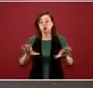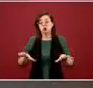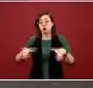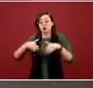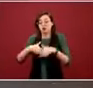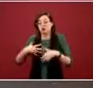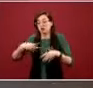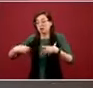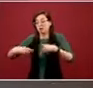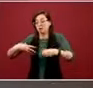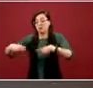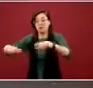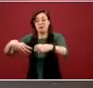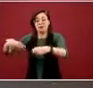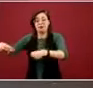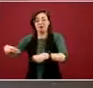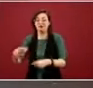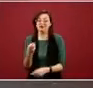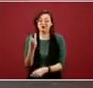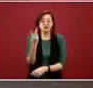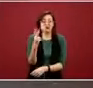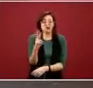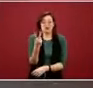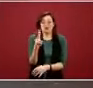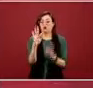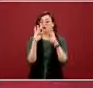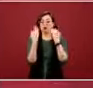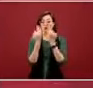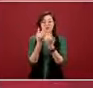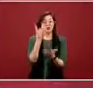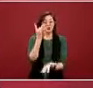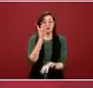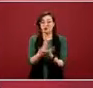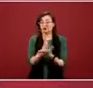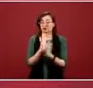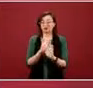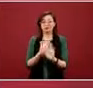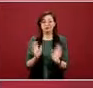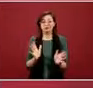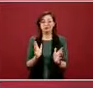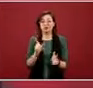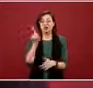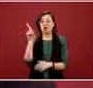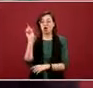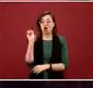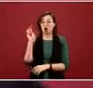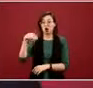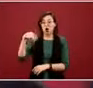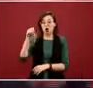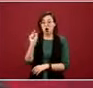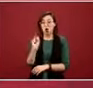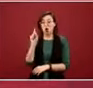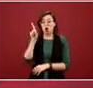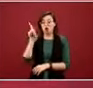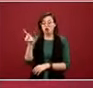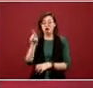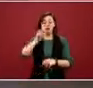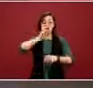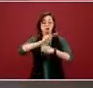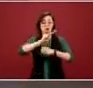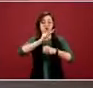comunitarios. Y de esa manera ha ido coloreando el mapa. La importancia de eso para la OMS, que vela por